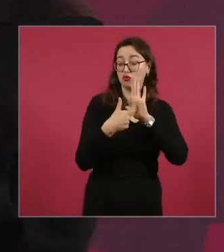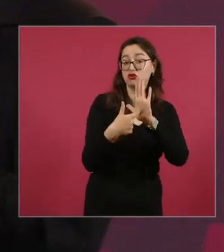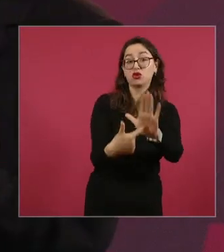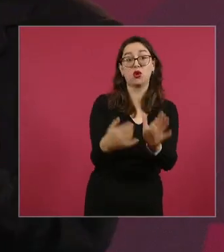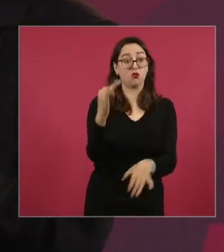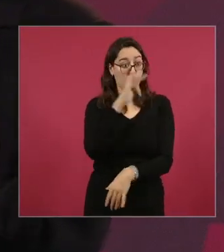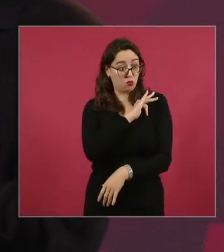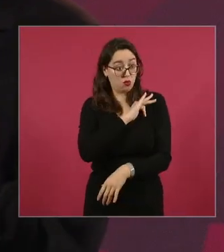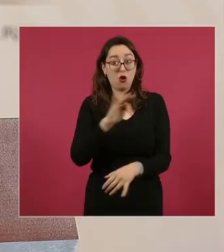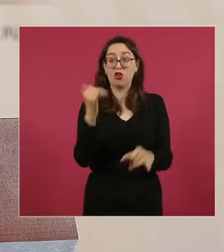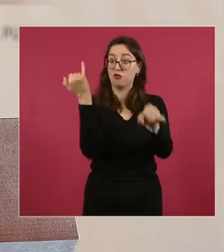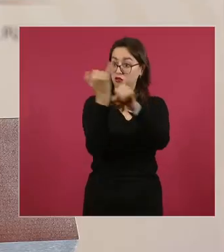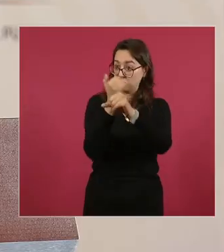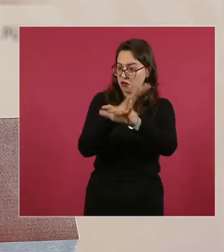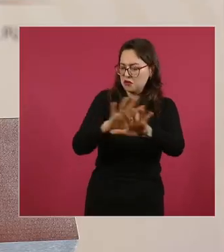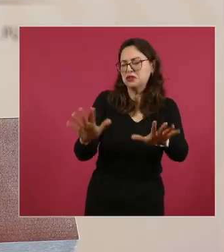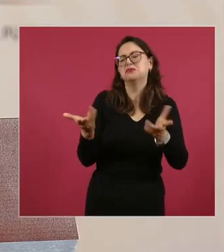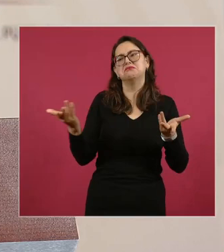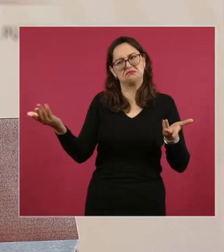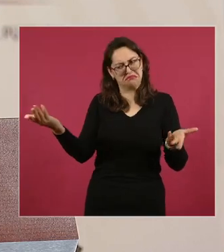este intercambio de puntos de vista,